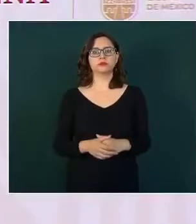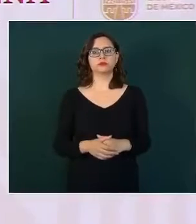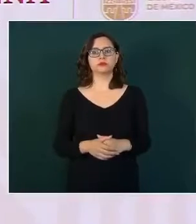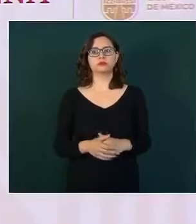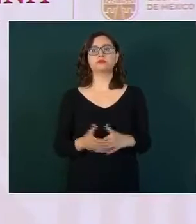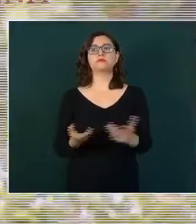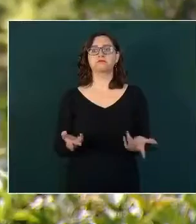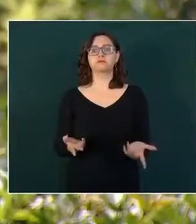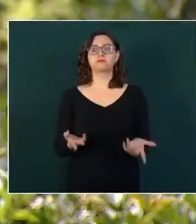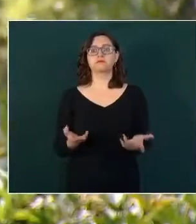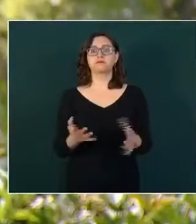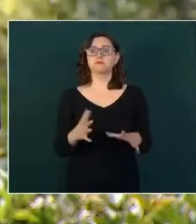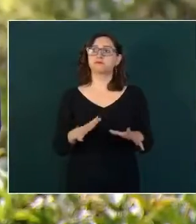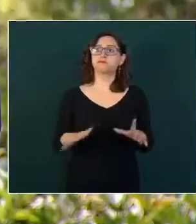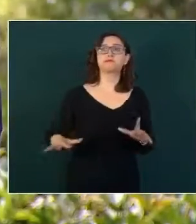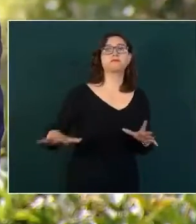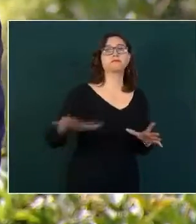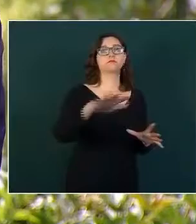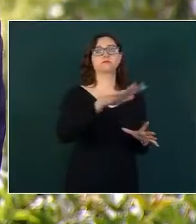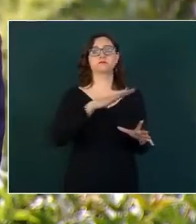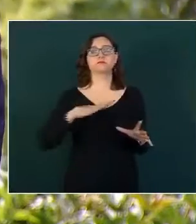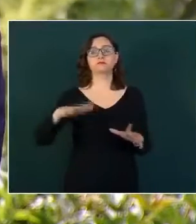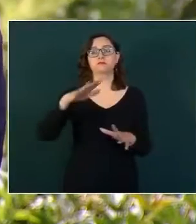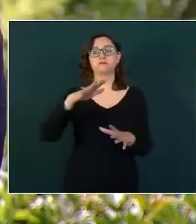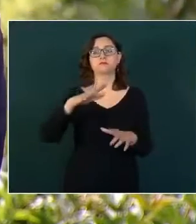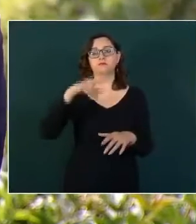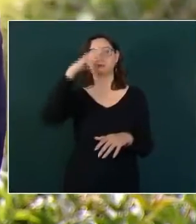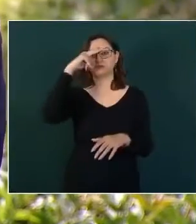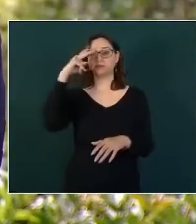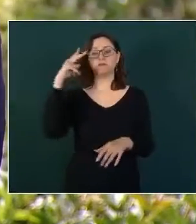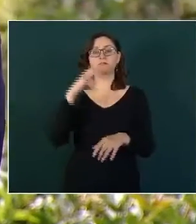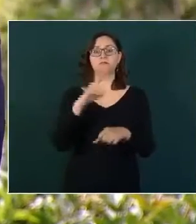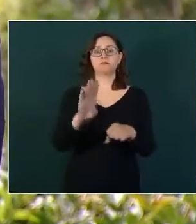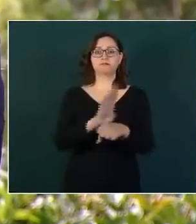y en beneficio de nuestro pueblo.